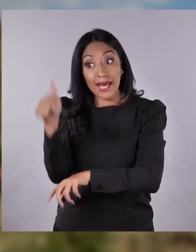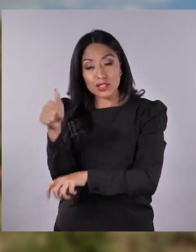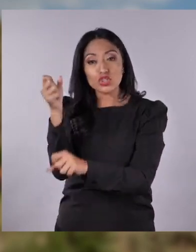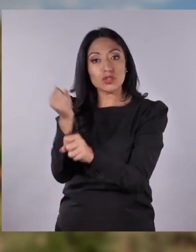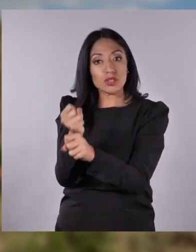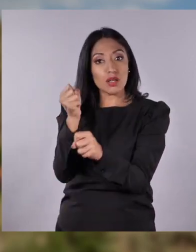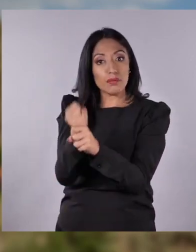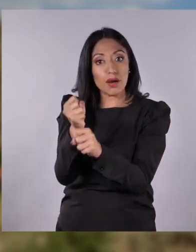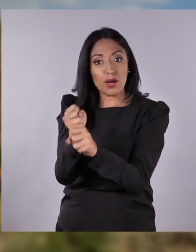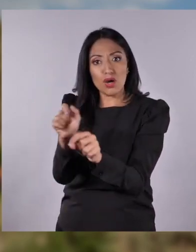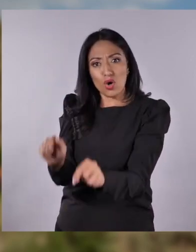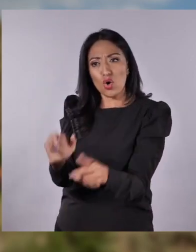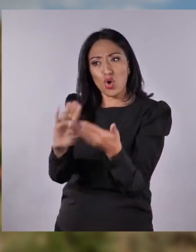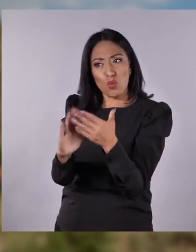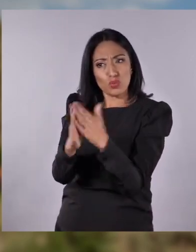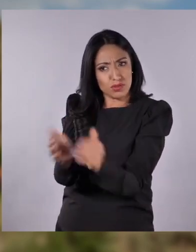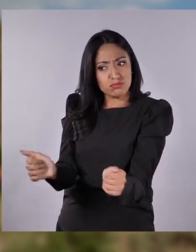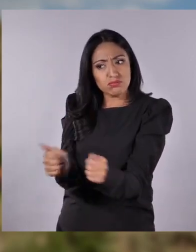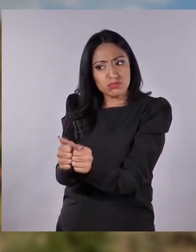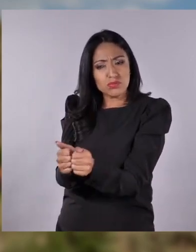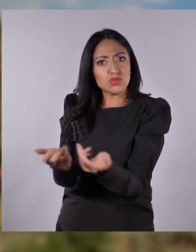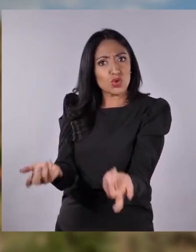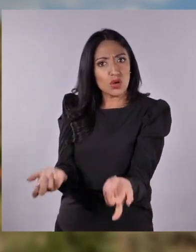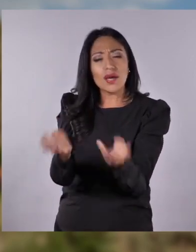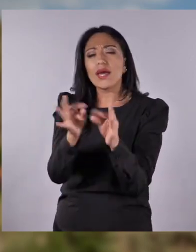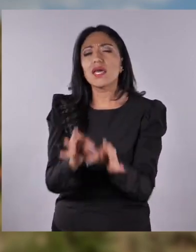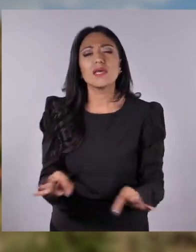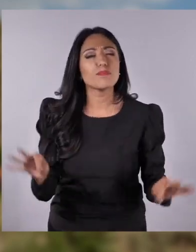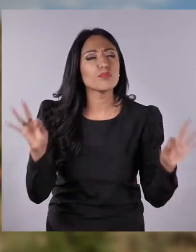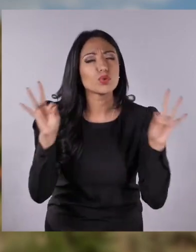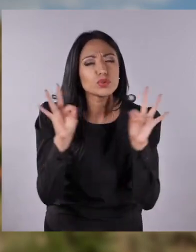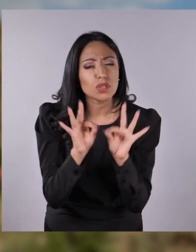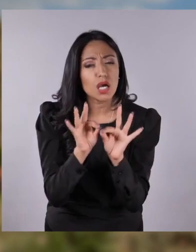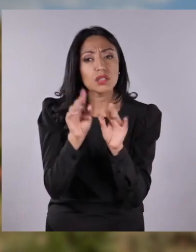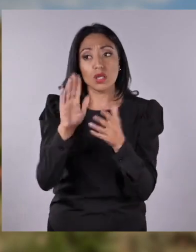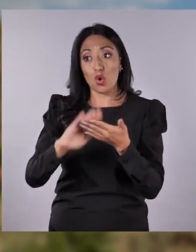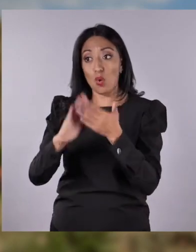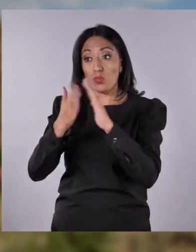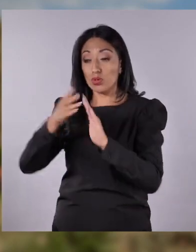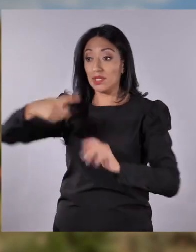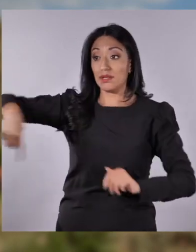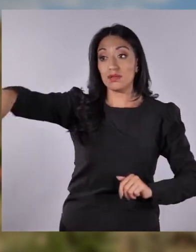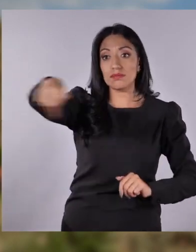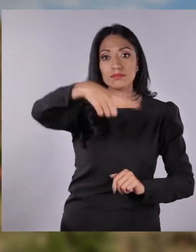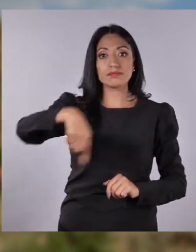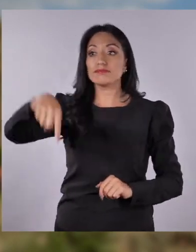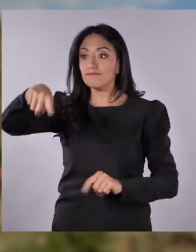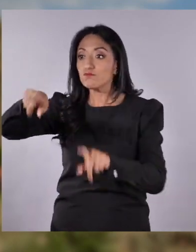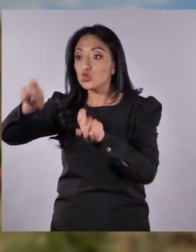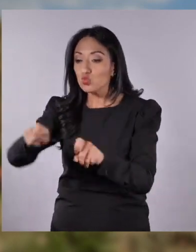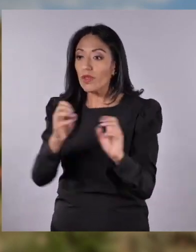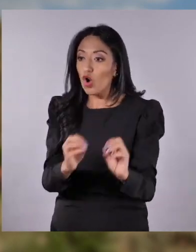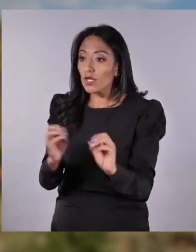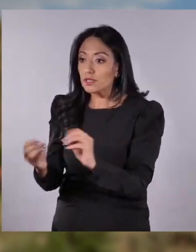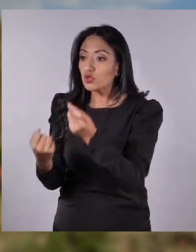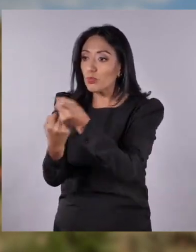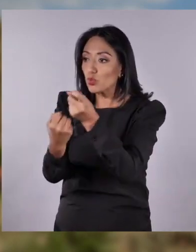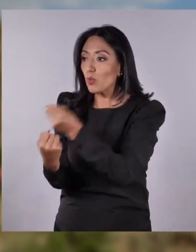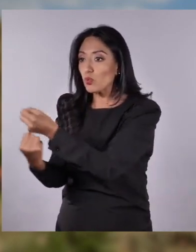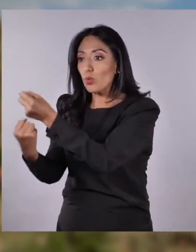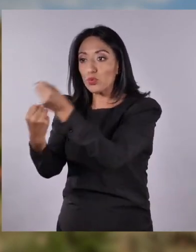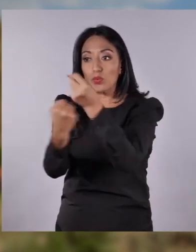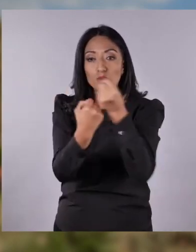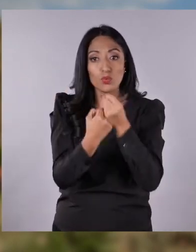de los cimientos de la comunidad. ¿No lo creen? Una de las partes más importantes de una comunidad es la capacidad que tienen de